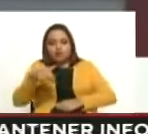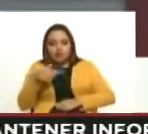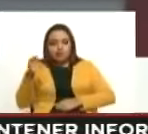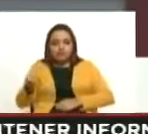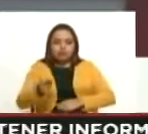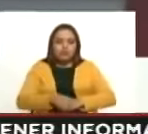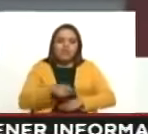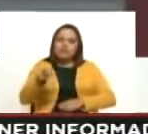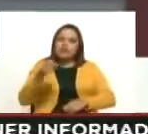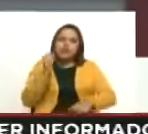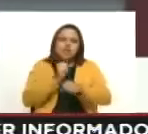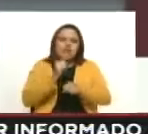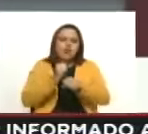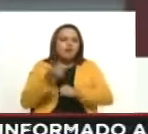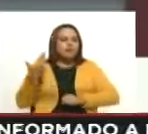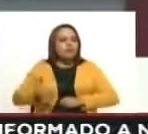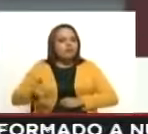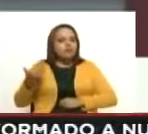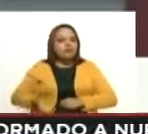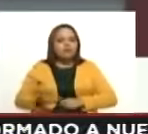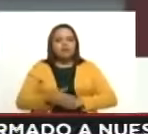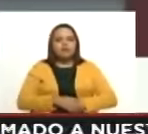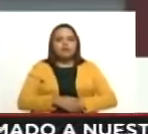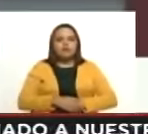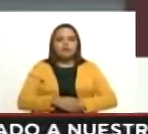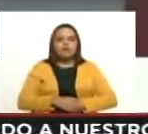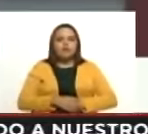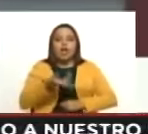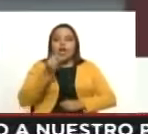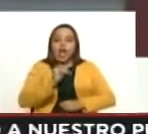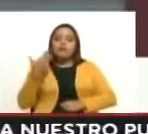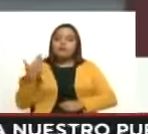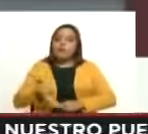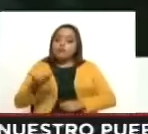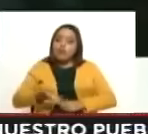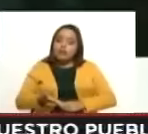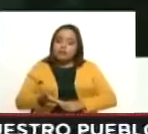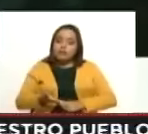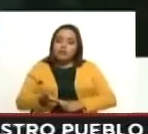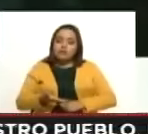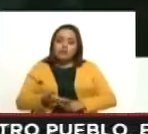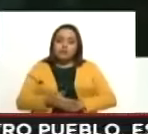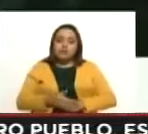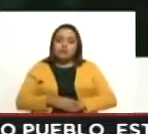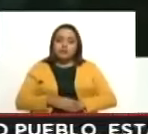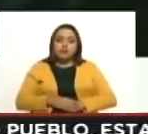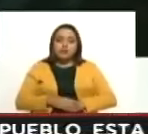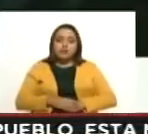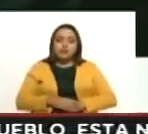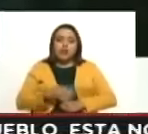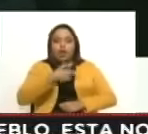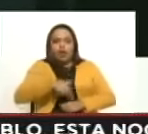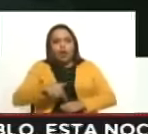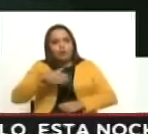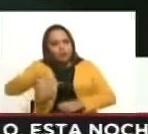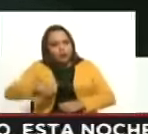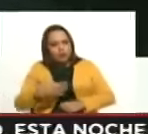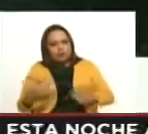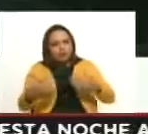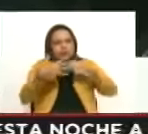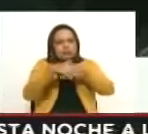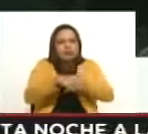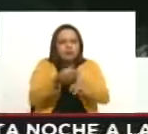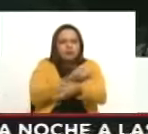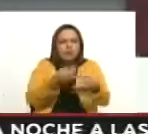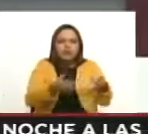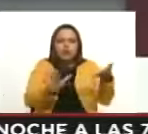tarea primordial. Tiene prioridad sobre las tareas. Eso lo podemos combinar perfectamente con